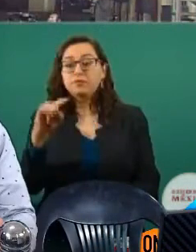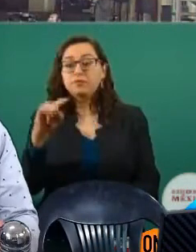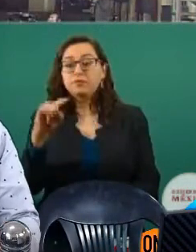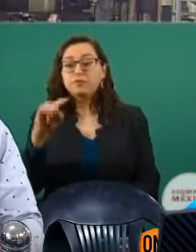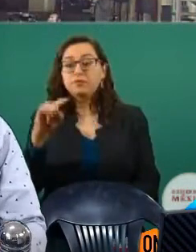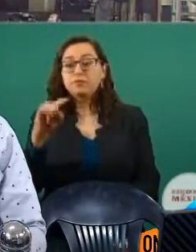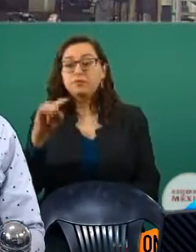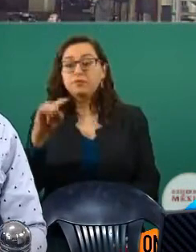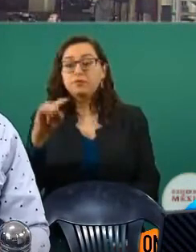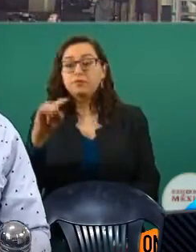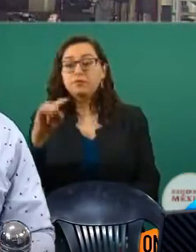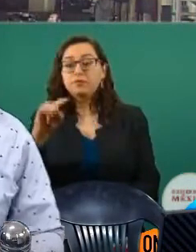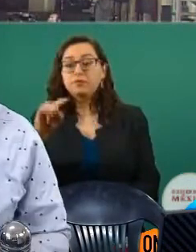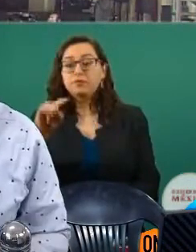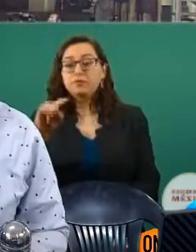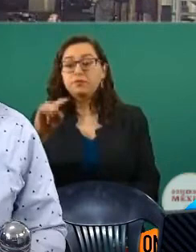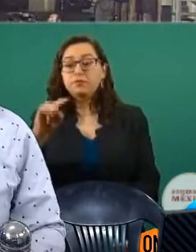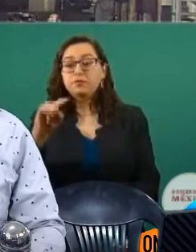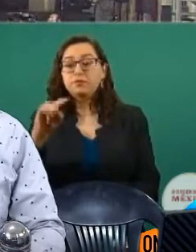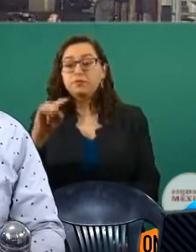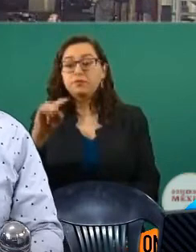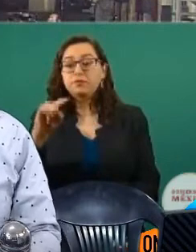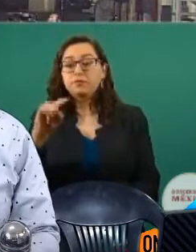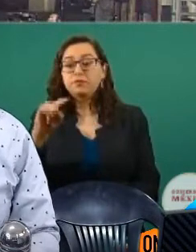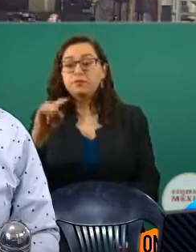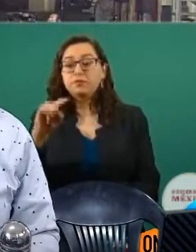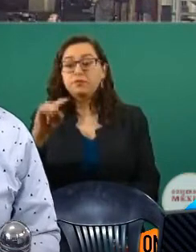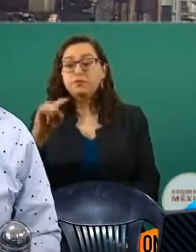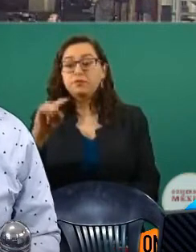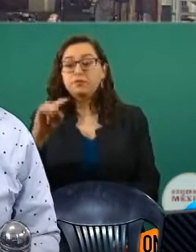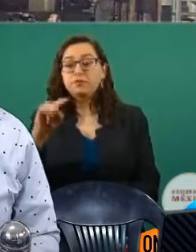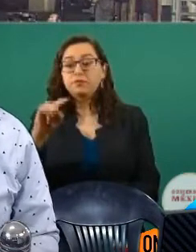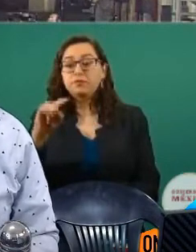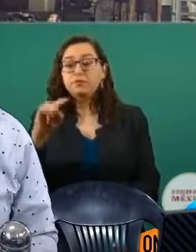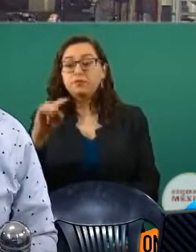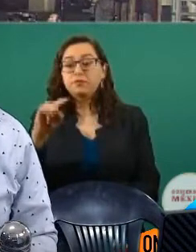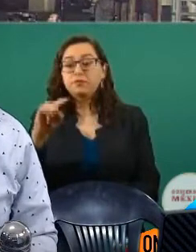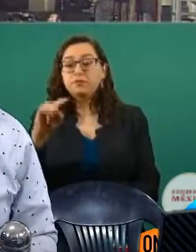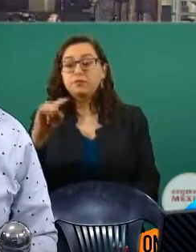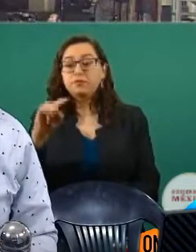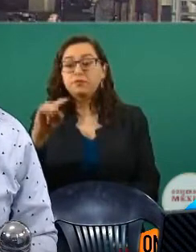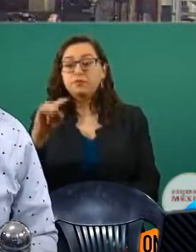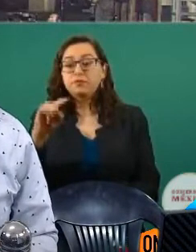Ahí se queda Vittorio. Ya nomás le das ahí, Vittorio.